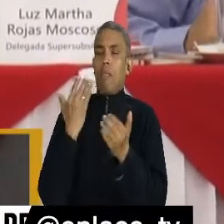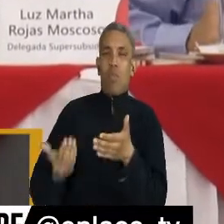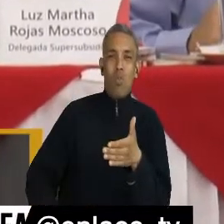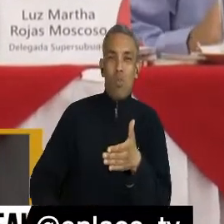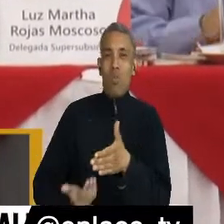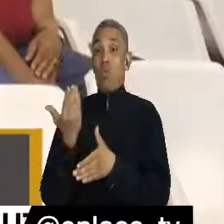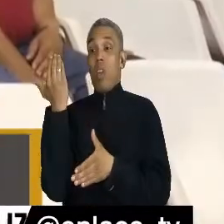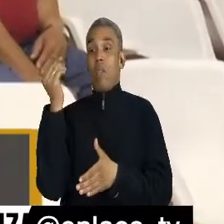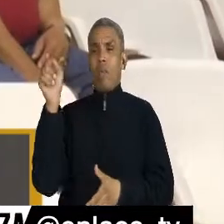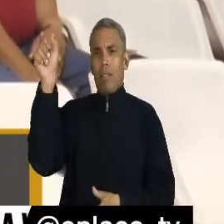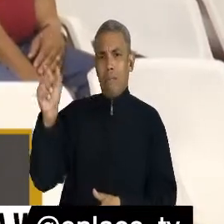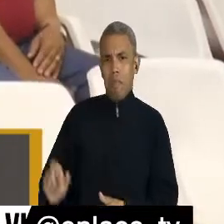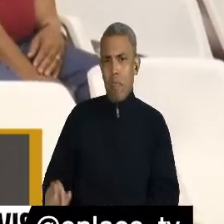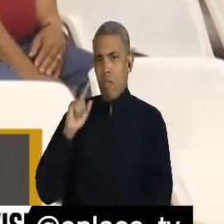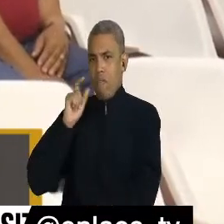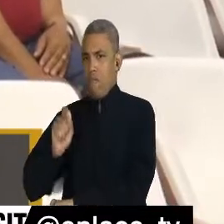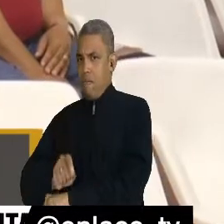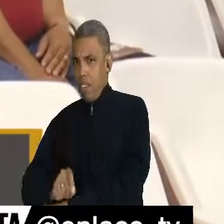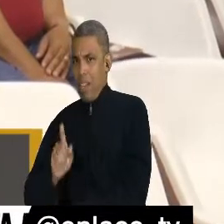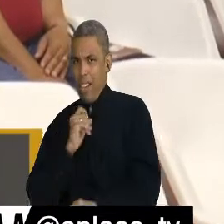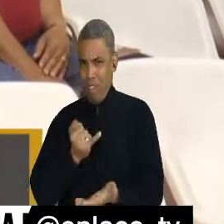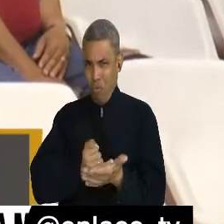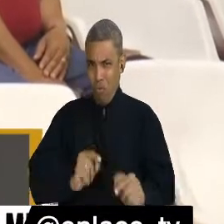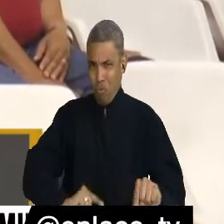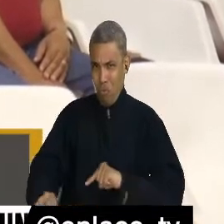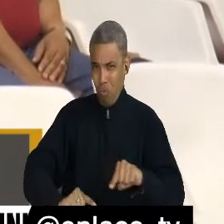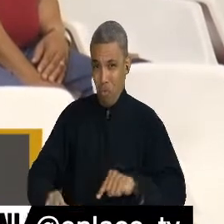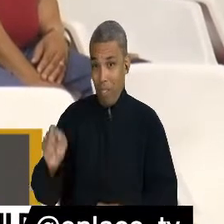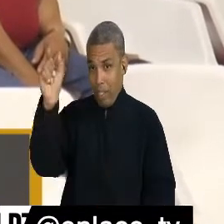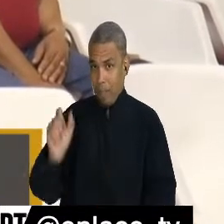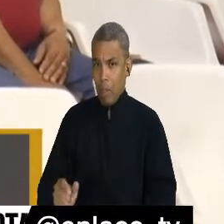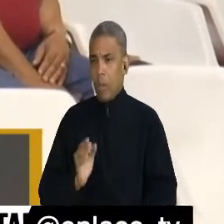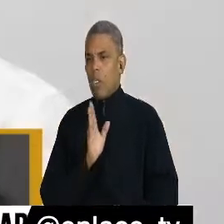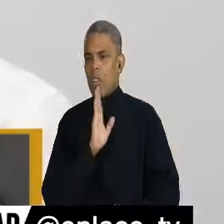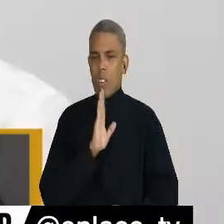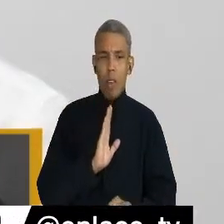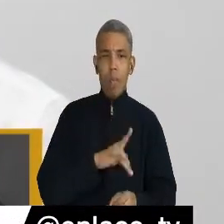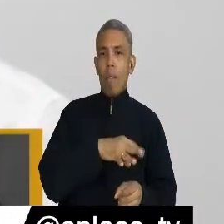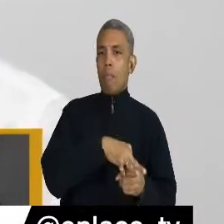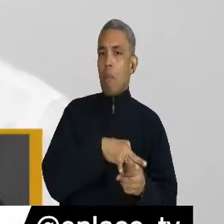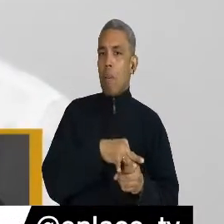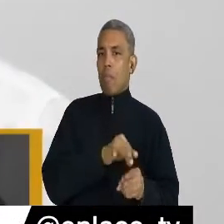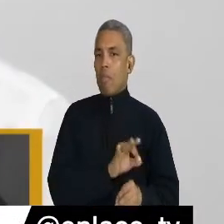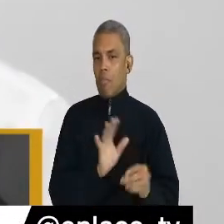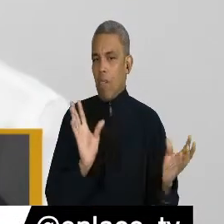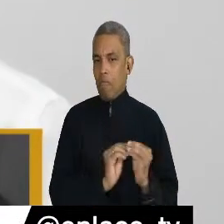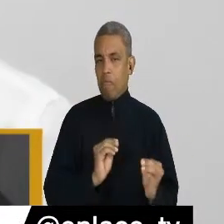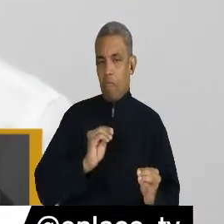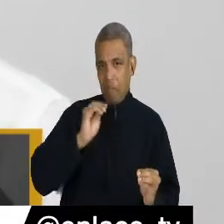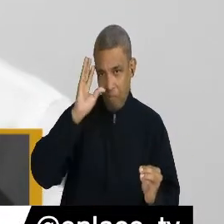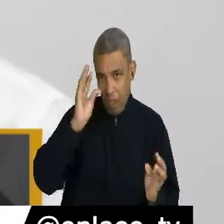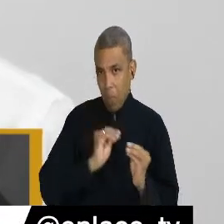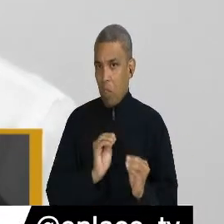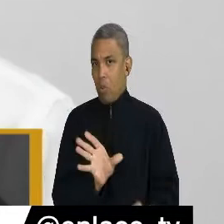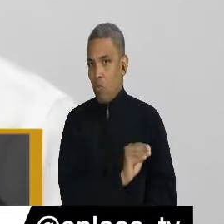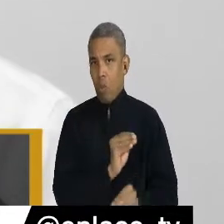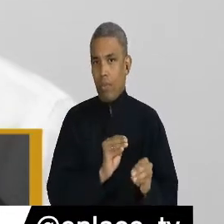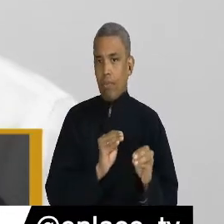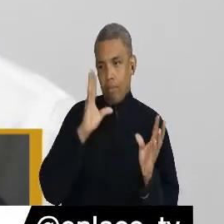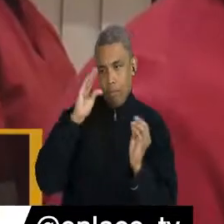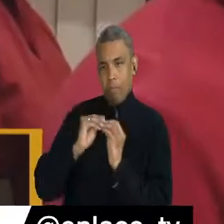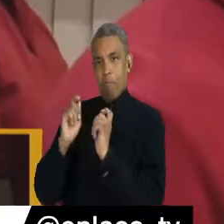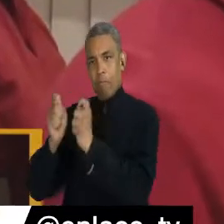nuevo revisor fiscal y, bueno, el parte de tranquilidad al